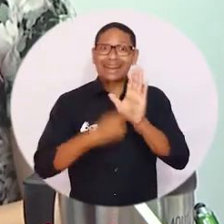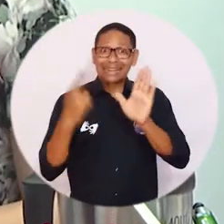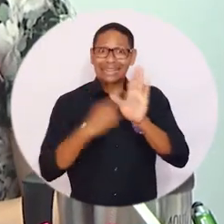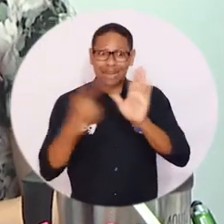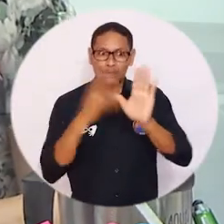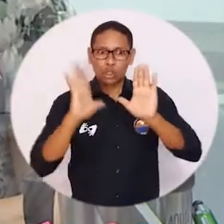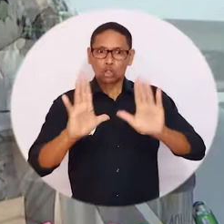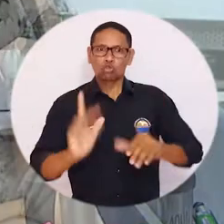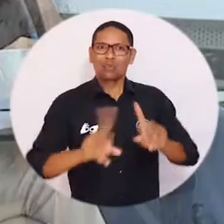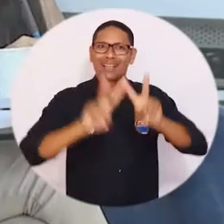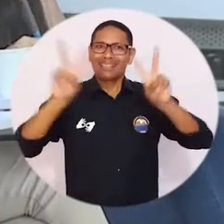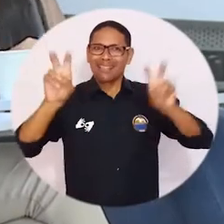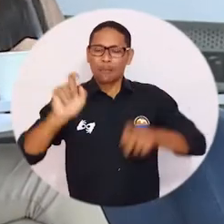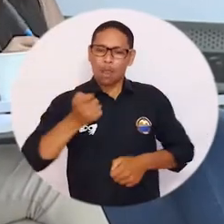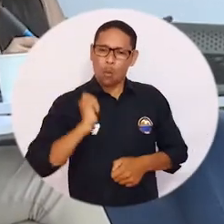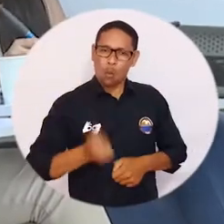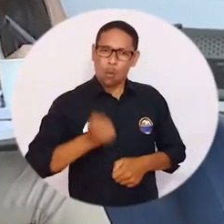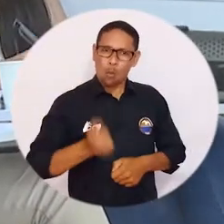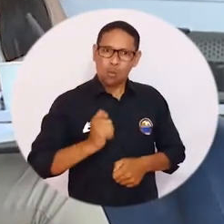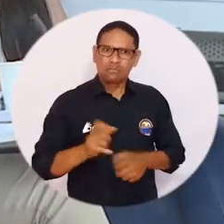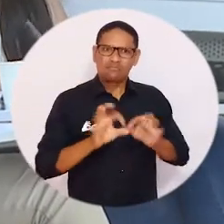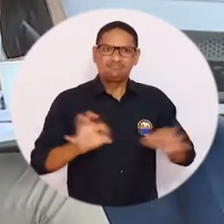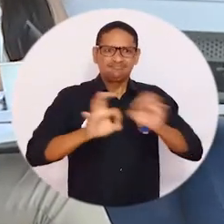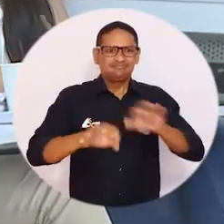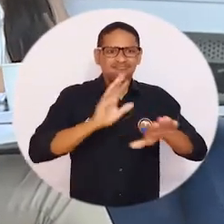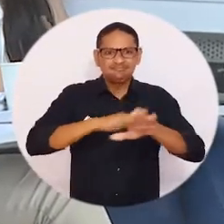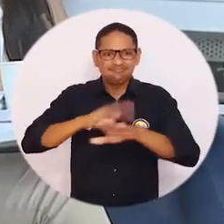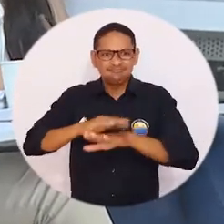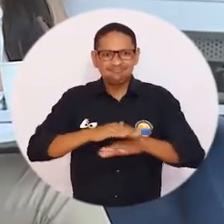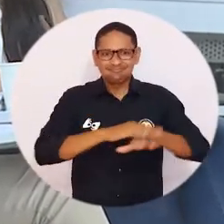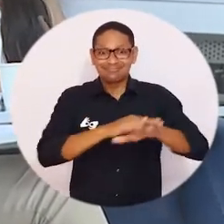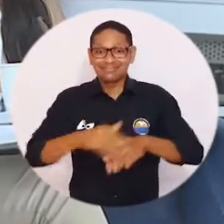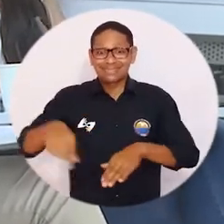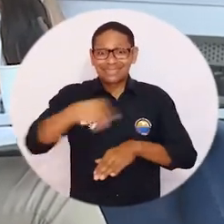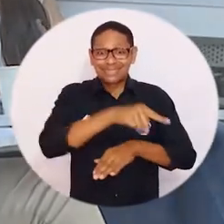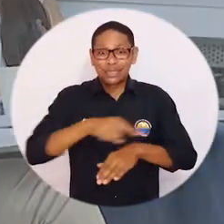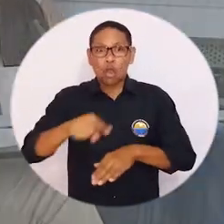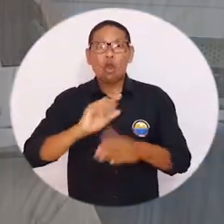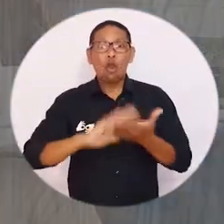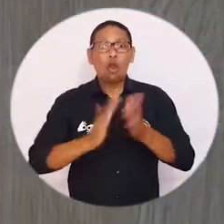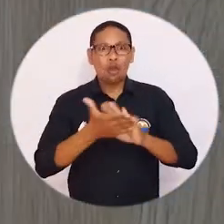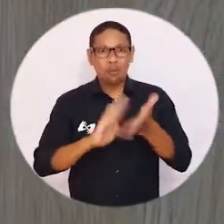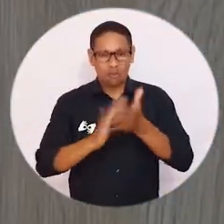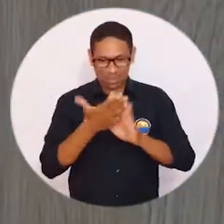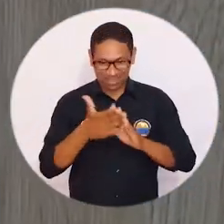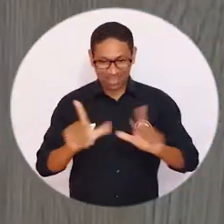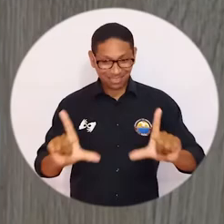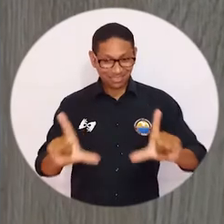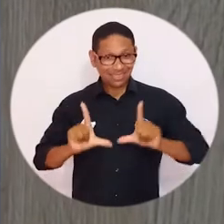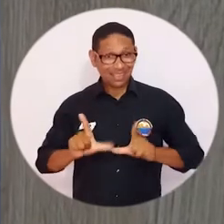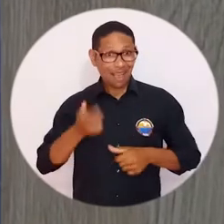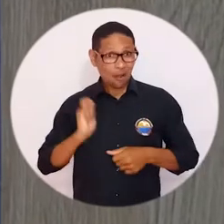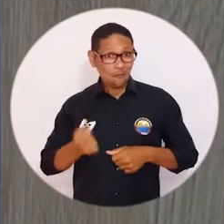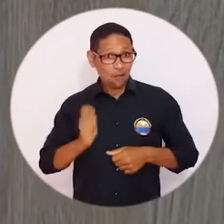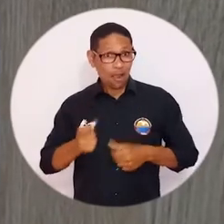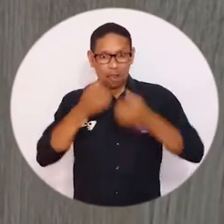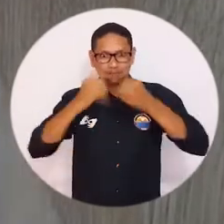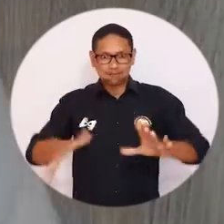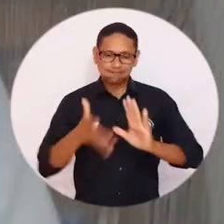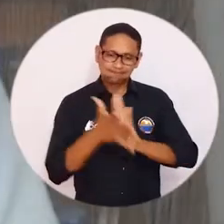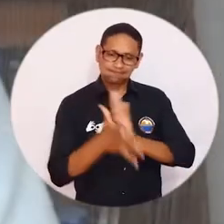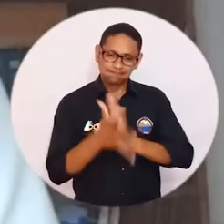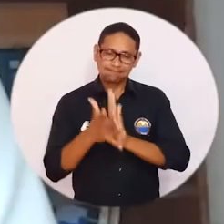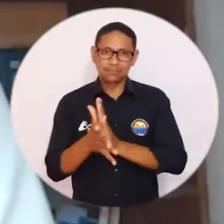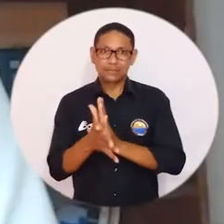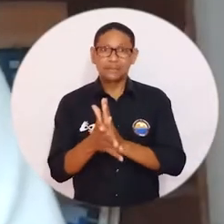revista jurídica con el fin de mantener informados y actualizados a la comunidad de egresados en general.